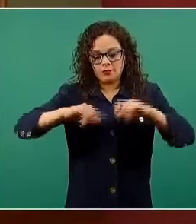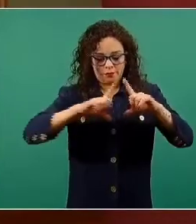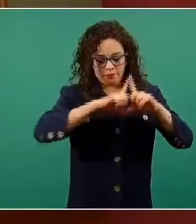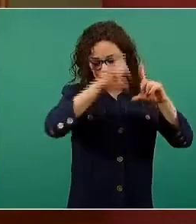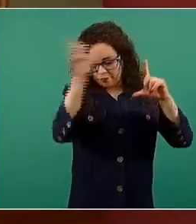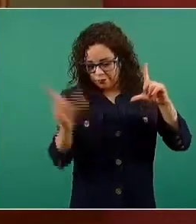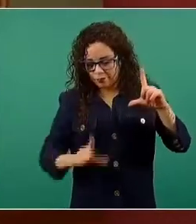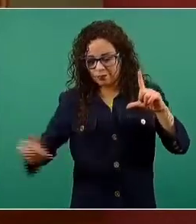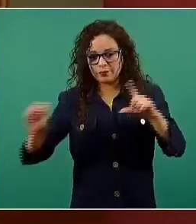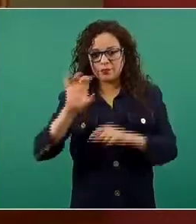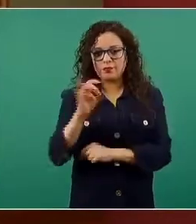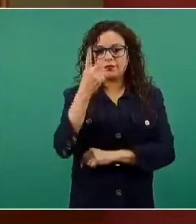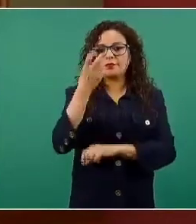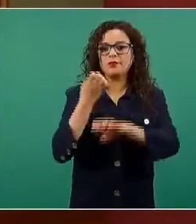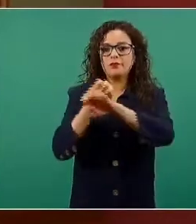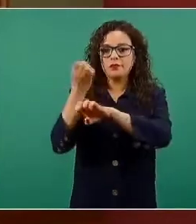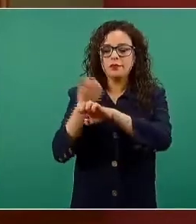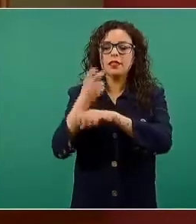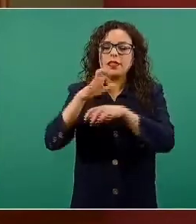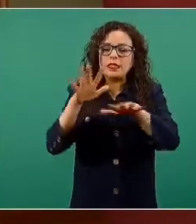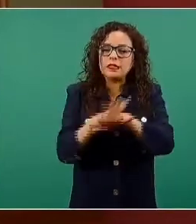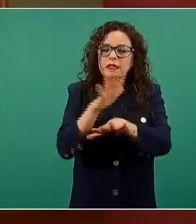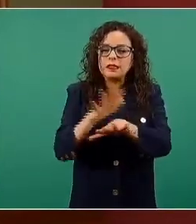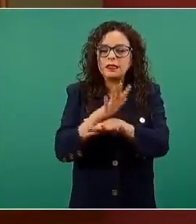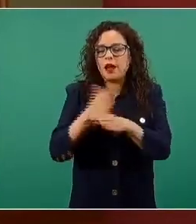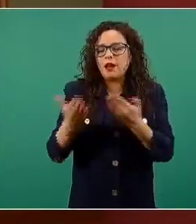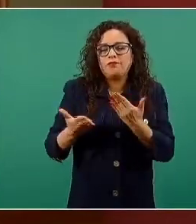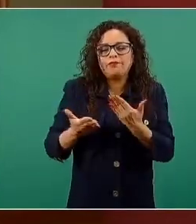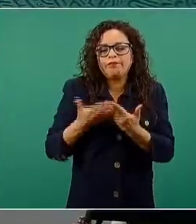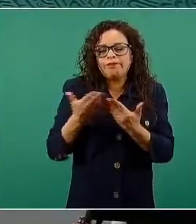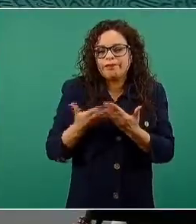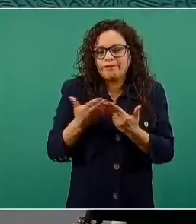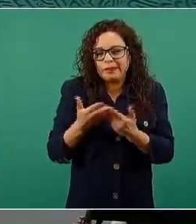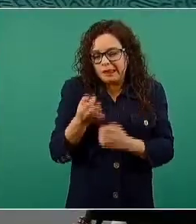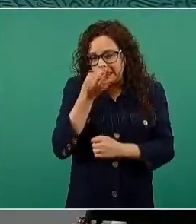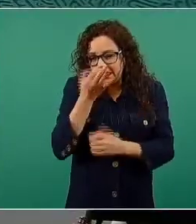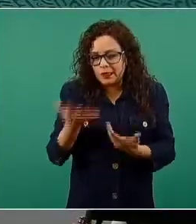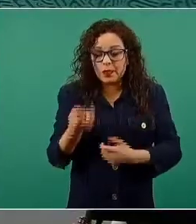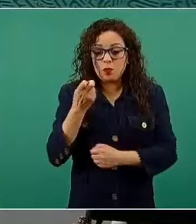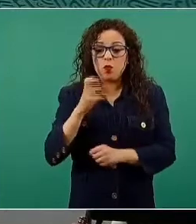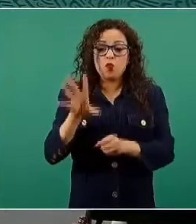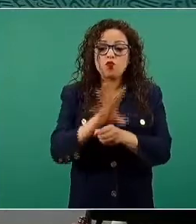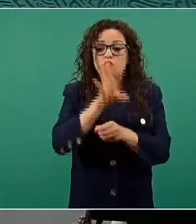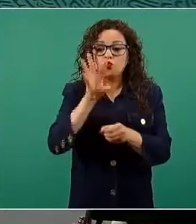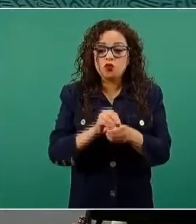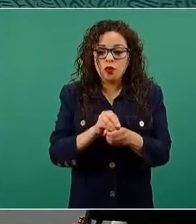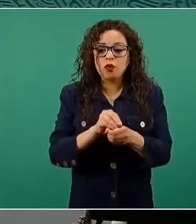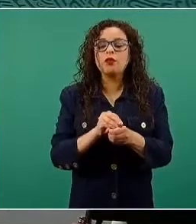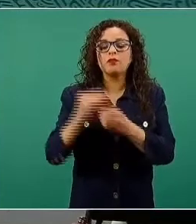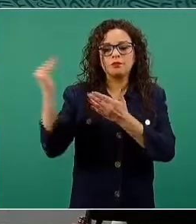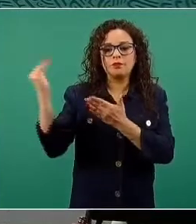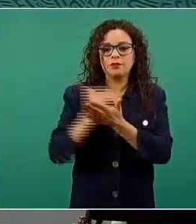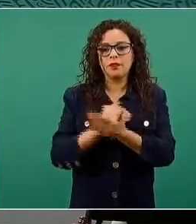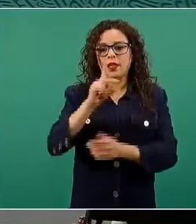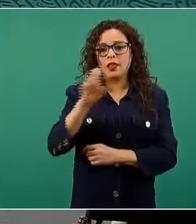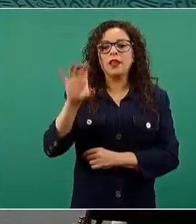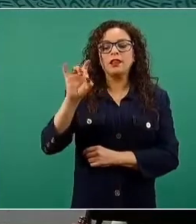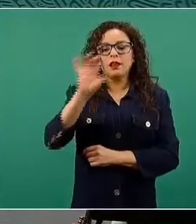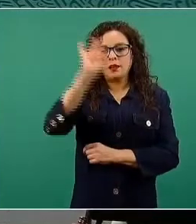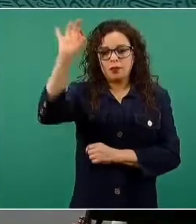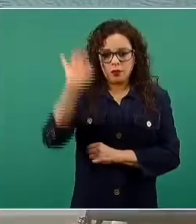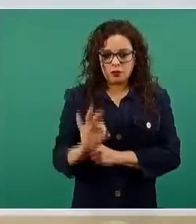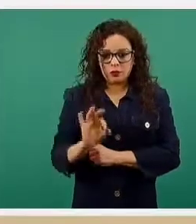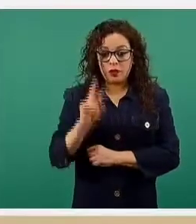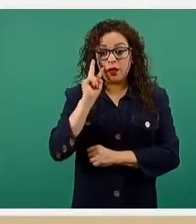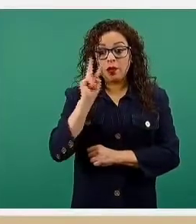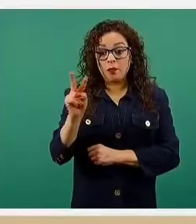son movimientos ondulantes muy pequeños para cada una de ellas, por eso todas están por debajo del 30%. Vean ustedes